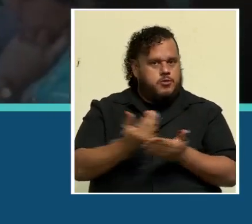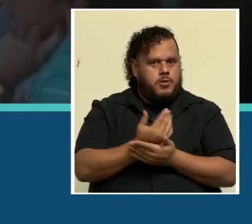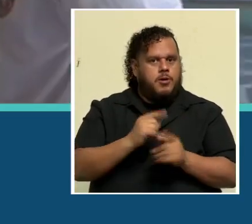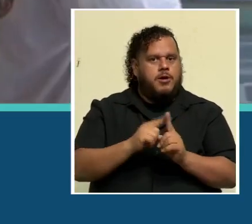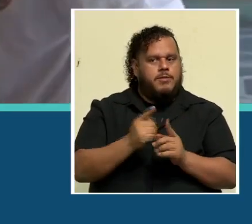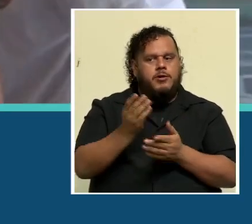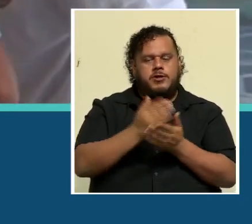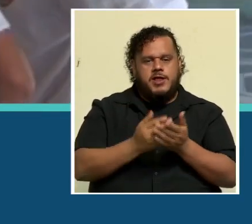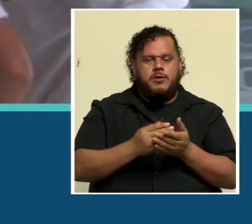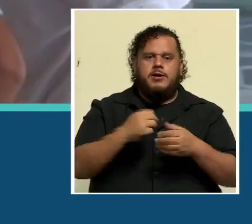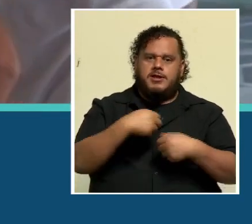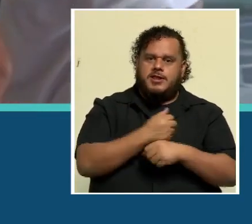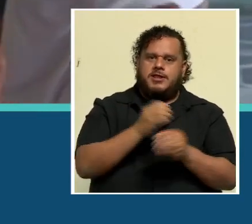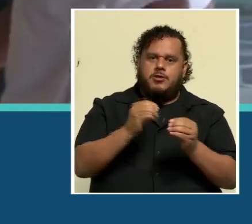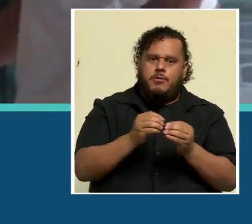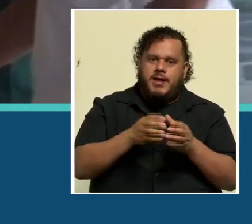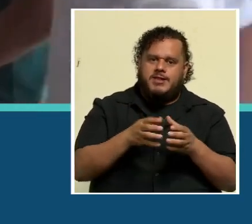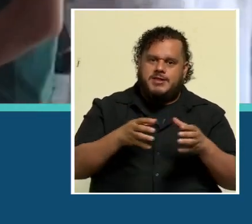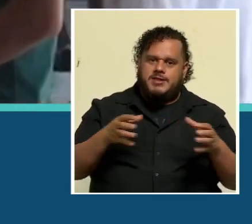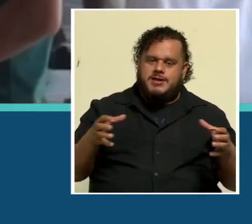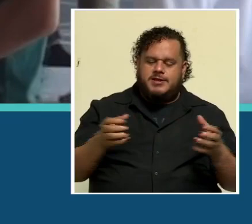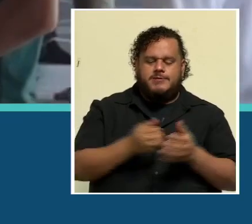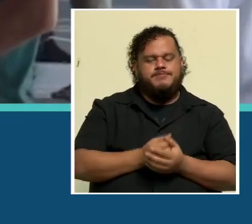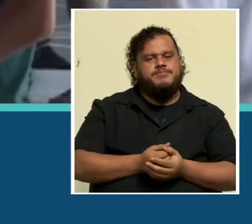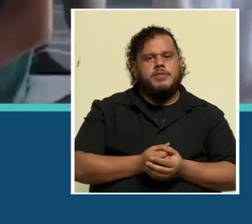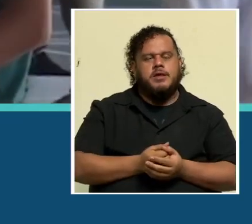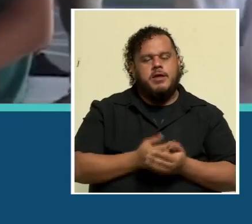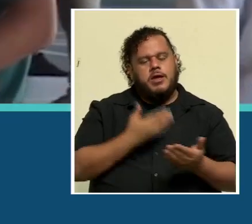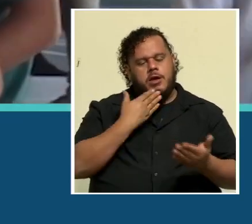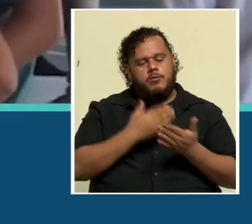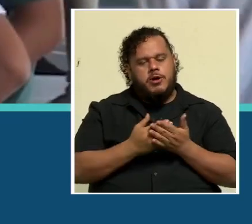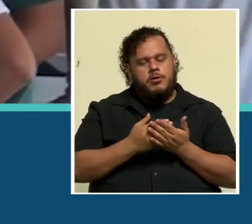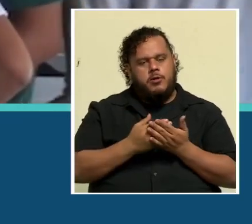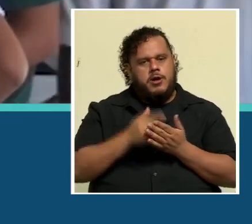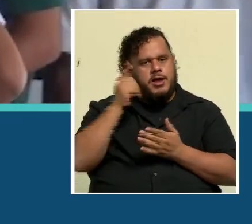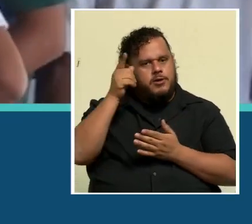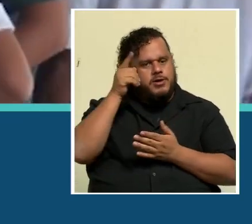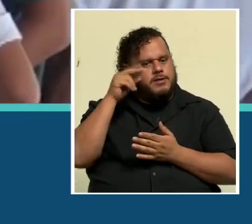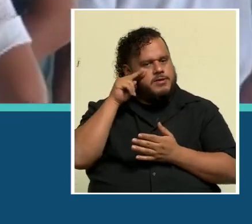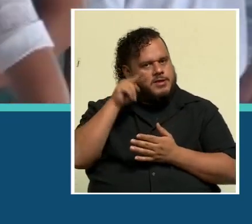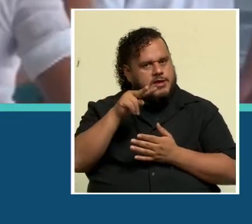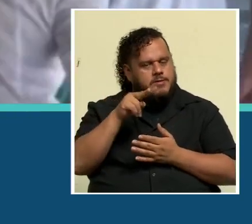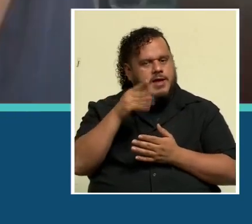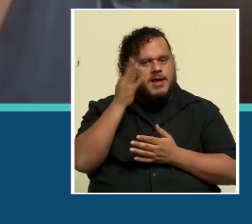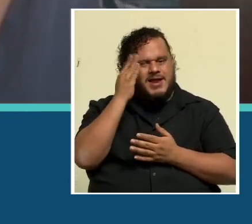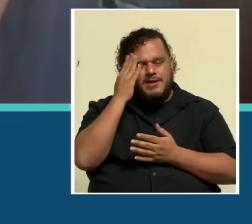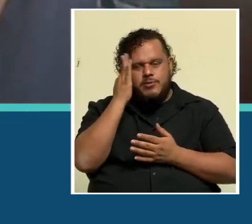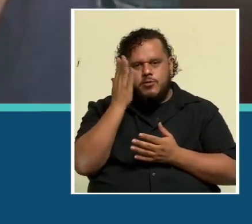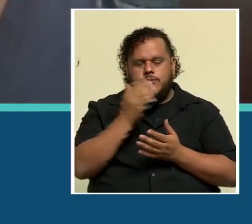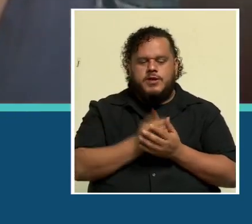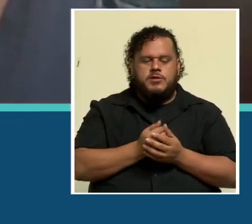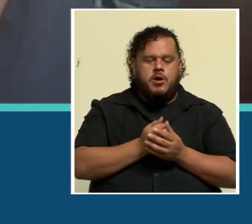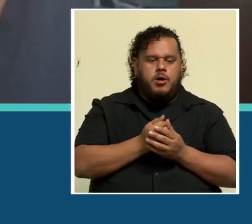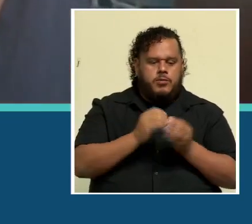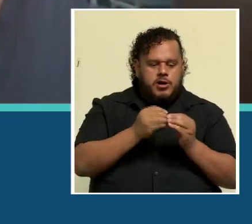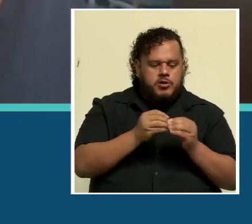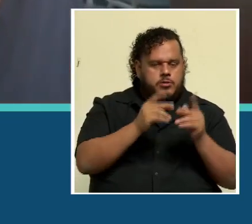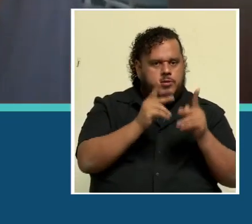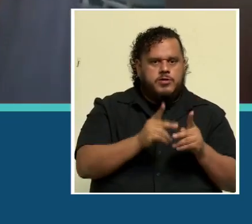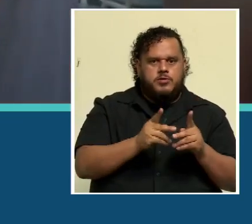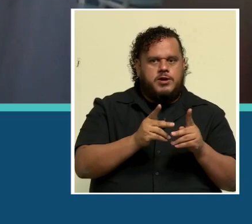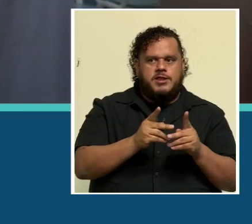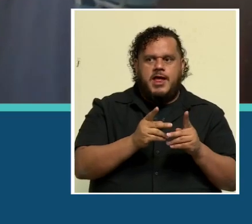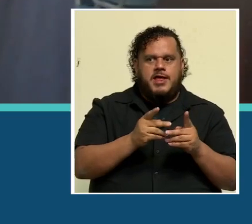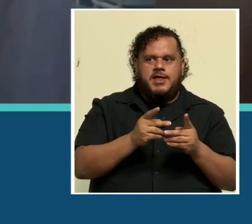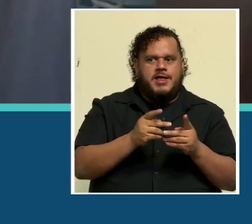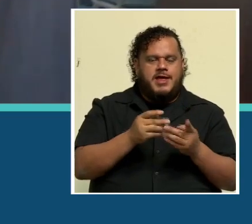que se está haciendo mucho más grande. Don Ronald, evidentemente la preocupación por la cantidad de personas que hay indecisas hasta